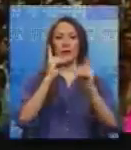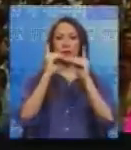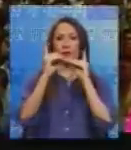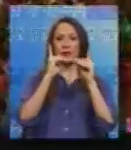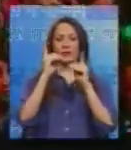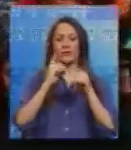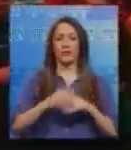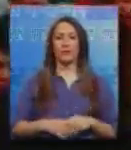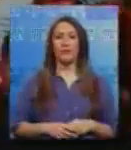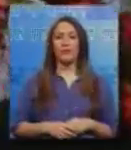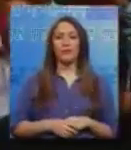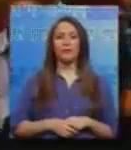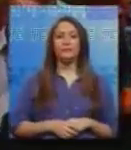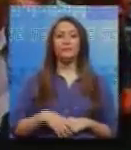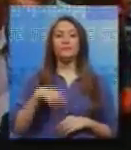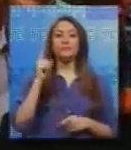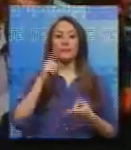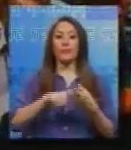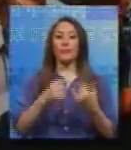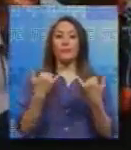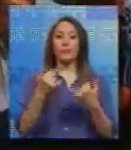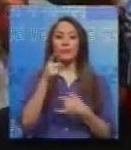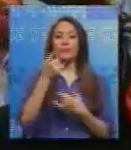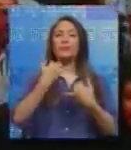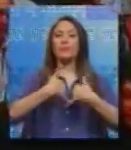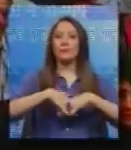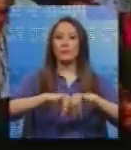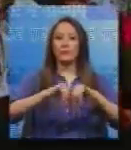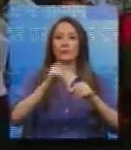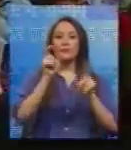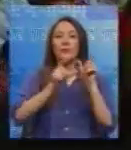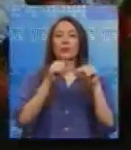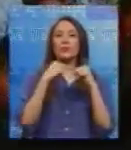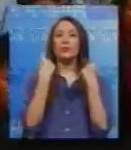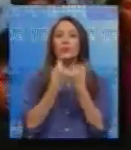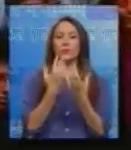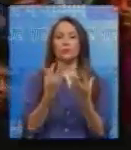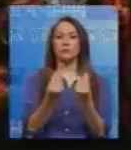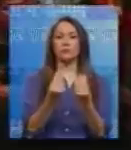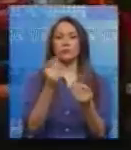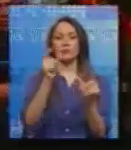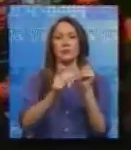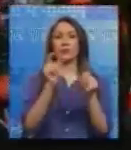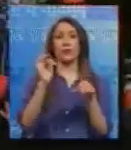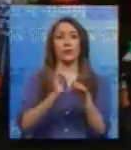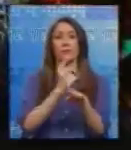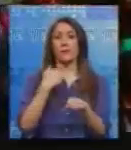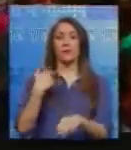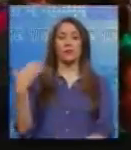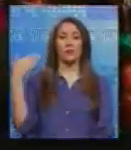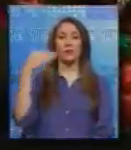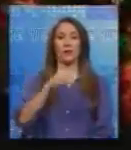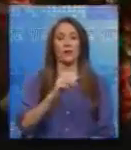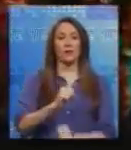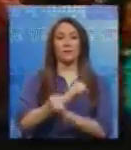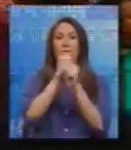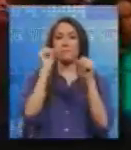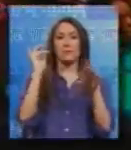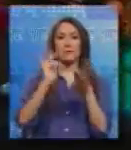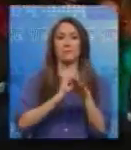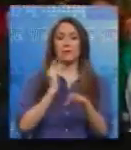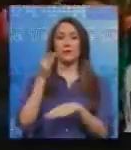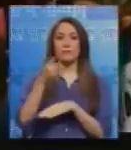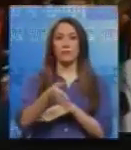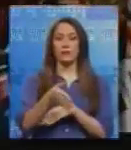y Justicia Social. A esta hora continúan saliendo cientos de personas que desde muy temprano llegaron al Coliseo